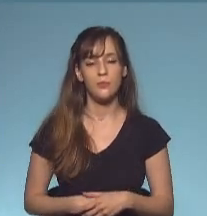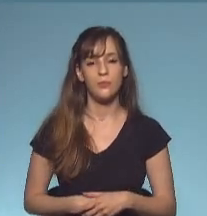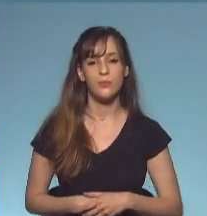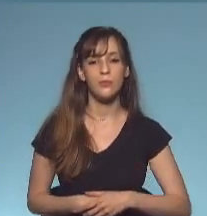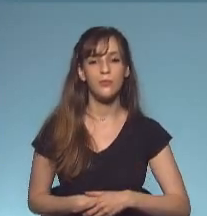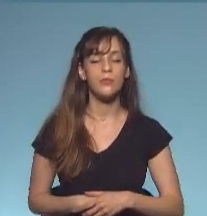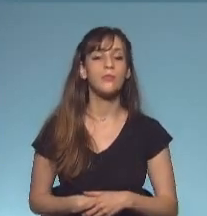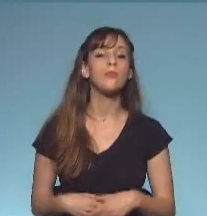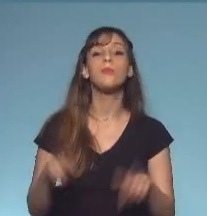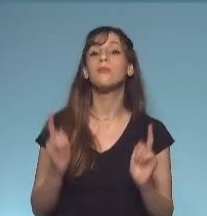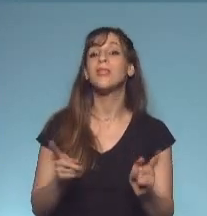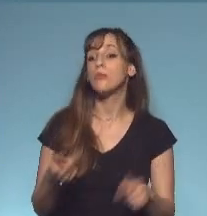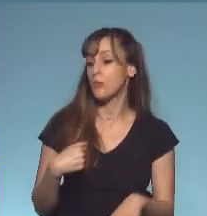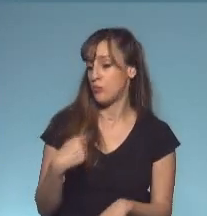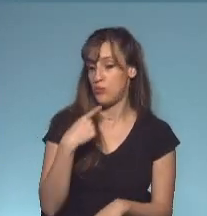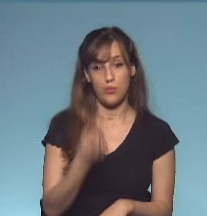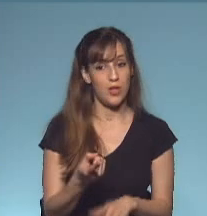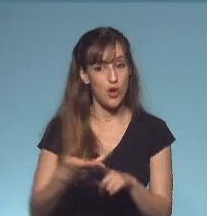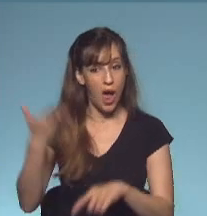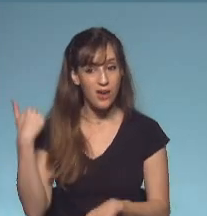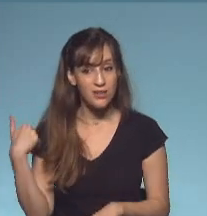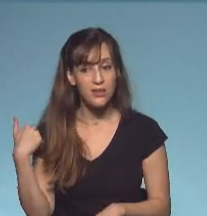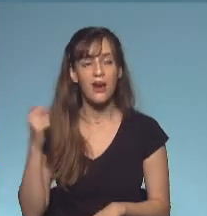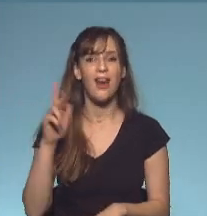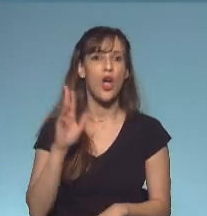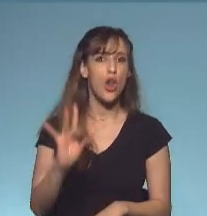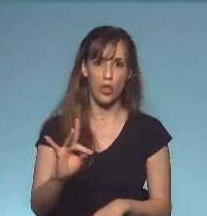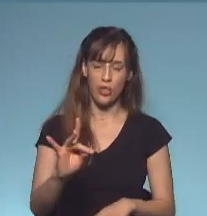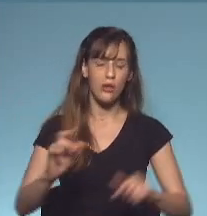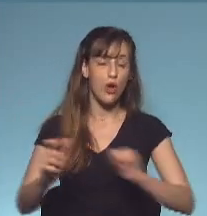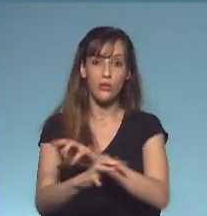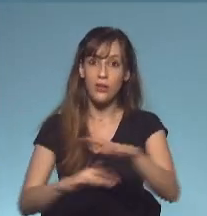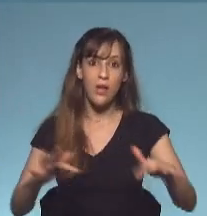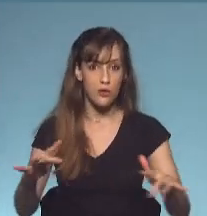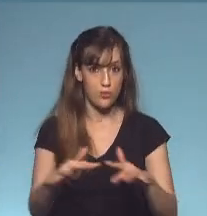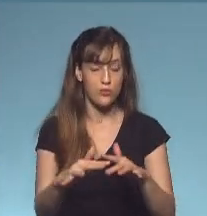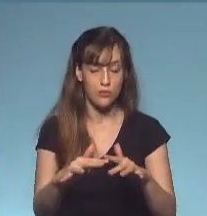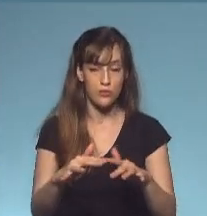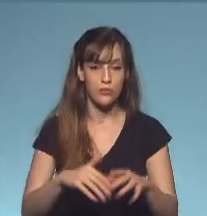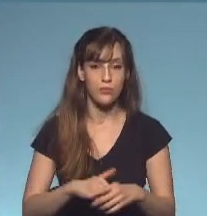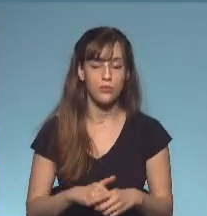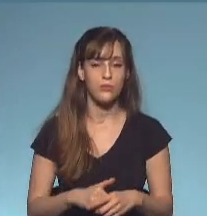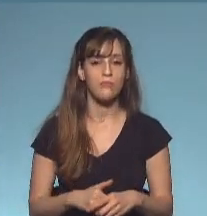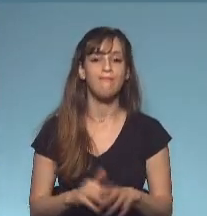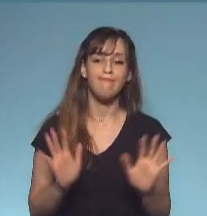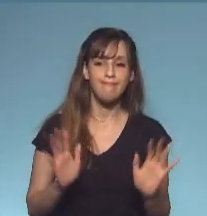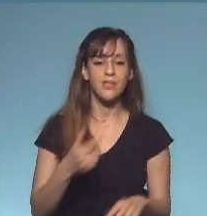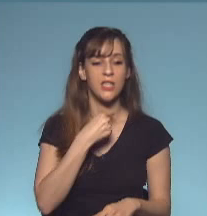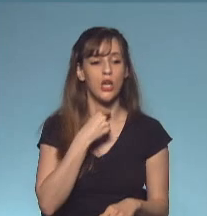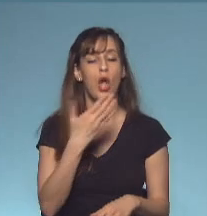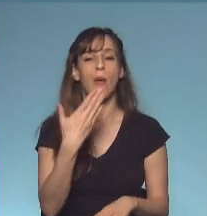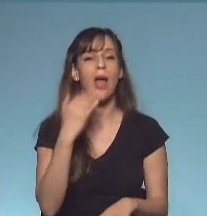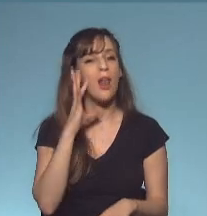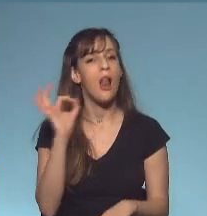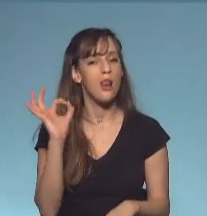Y así como digo que hubo ayer récord de contagios, quiero hablar de algo que está ocurriendo